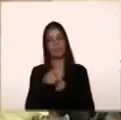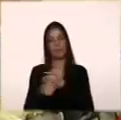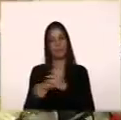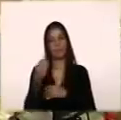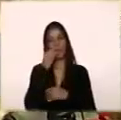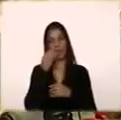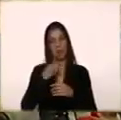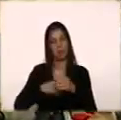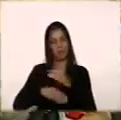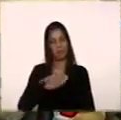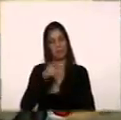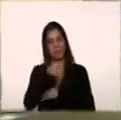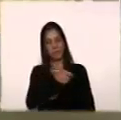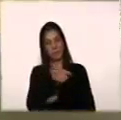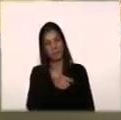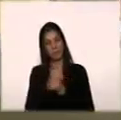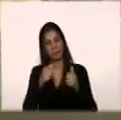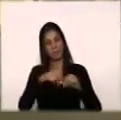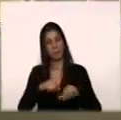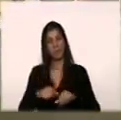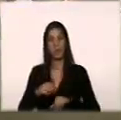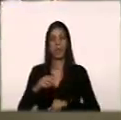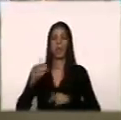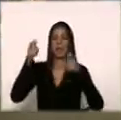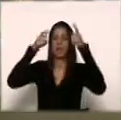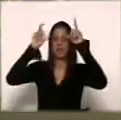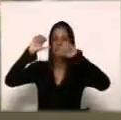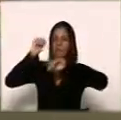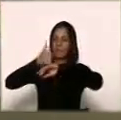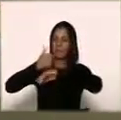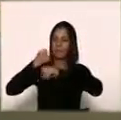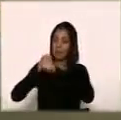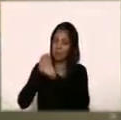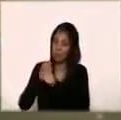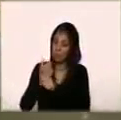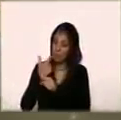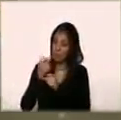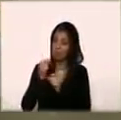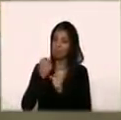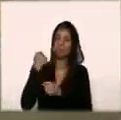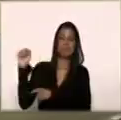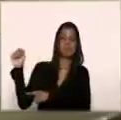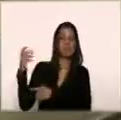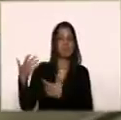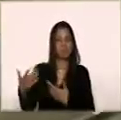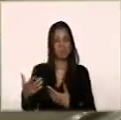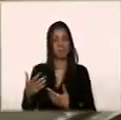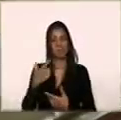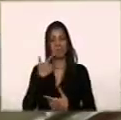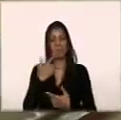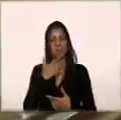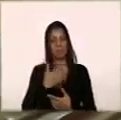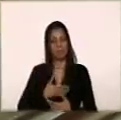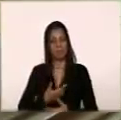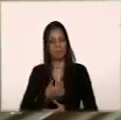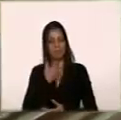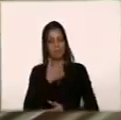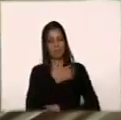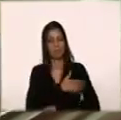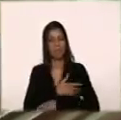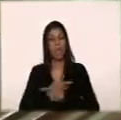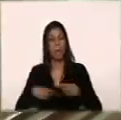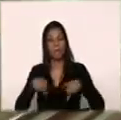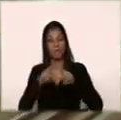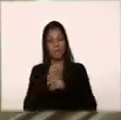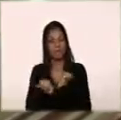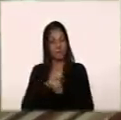estado, Fedecámaras le dio la espalda a la posibilidad de hacer aportes genuinos que pudieran haber sido valorados